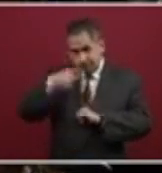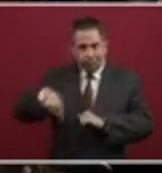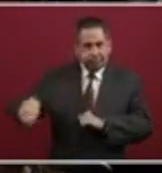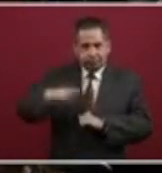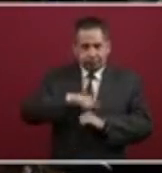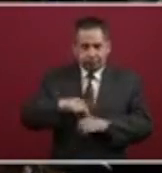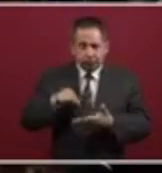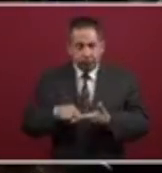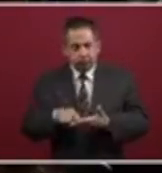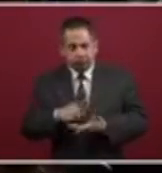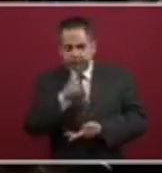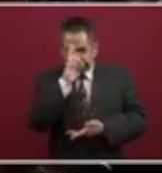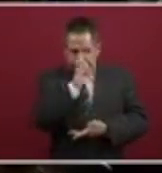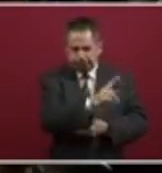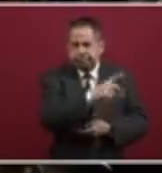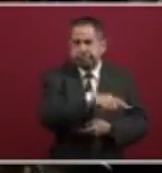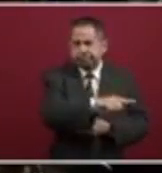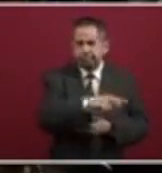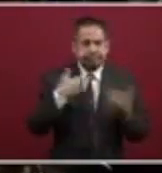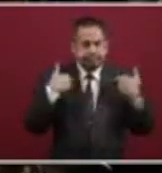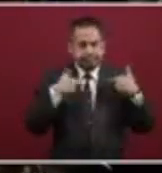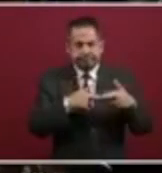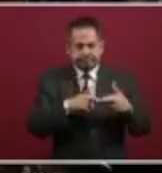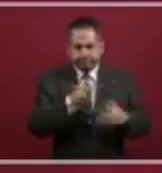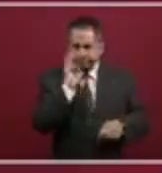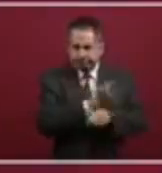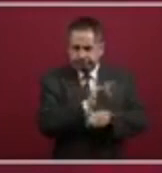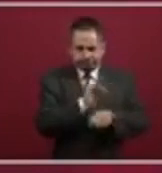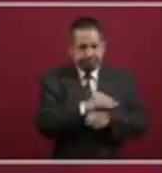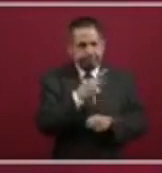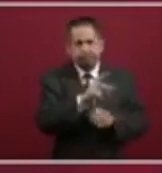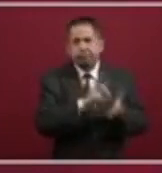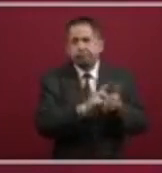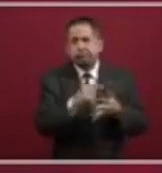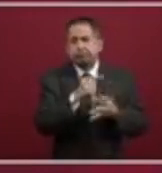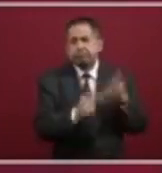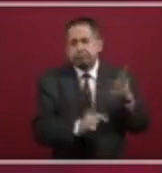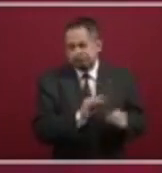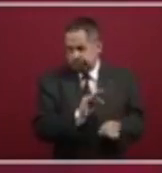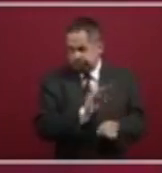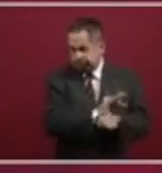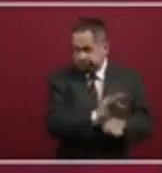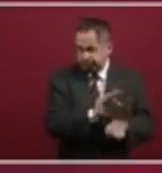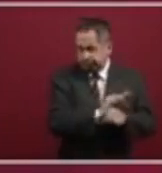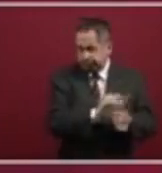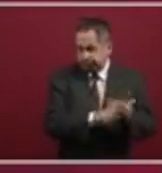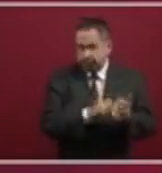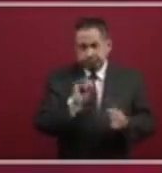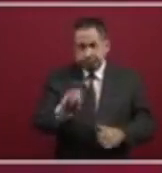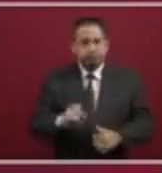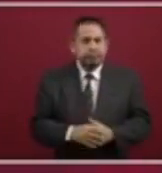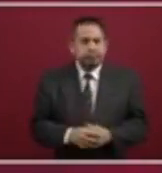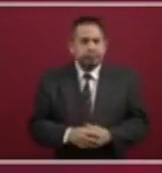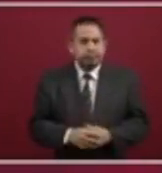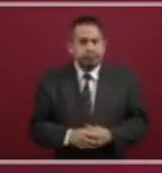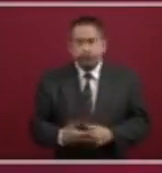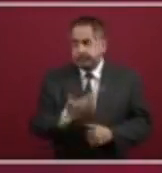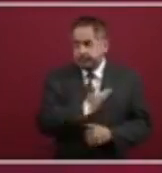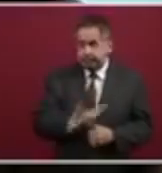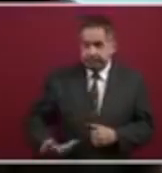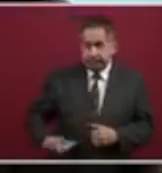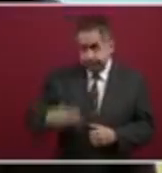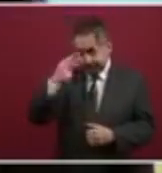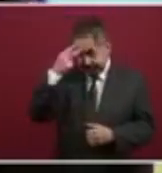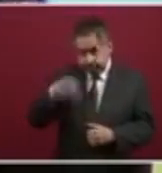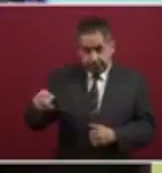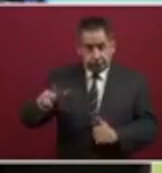quedan perfectamente protegidos. El presidente de la República ha sostenido siempre que